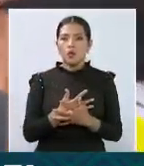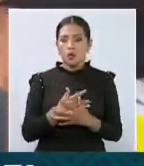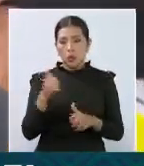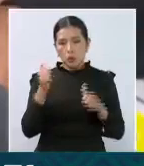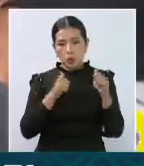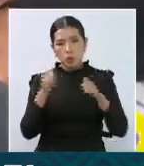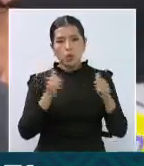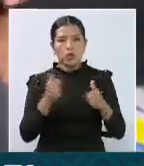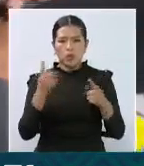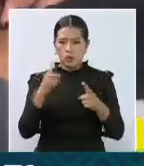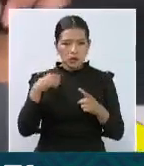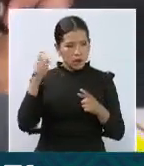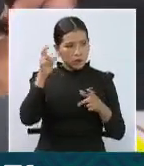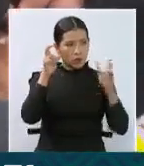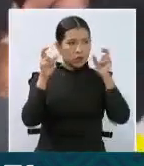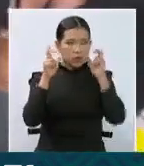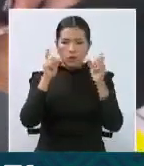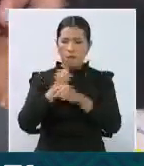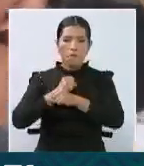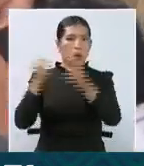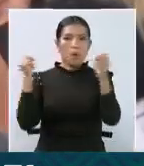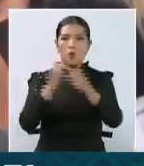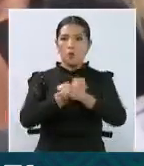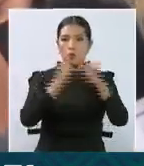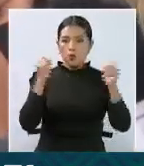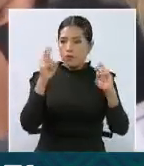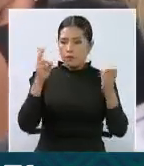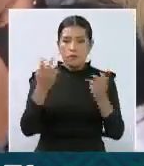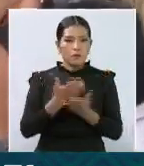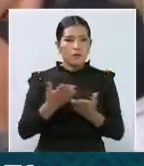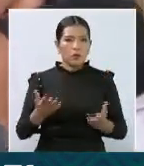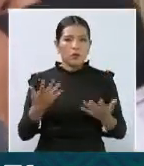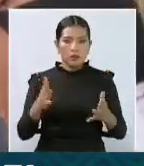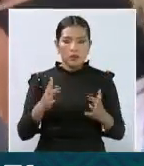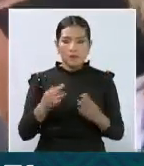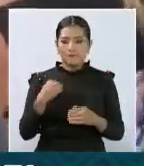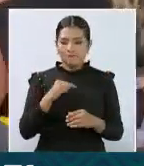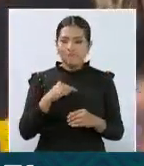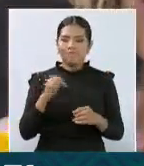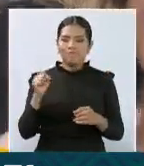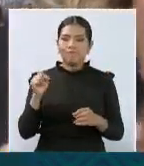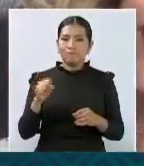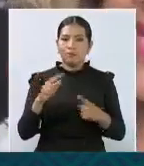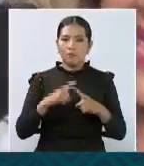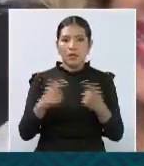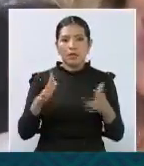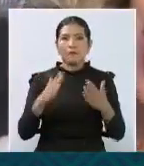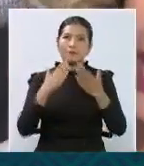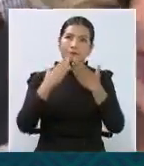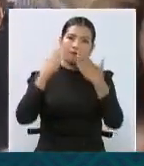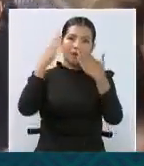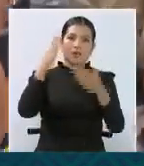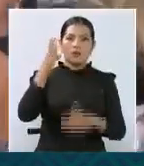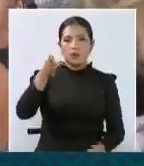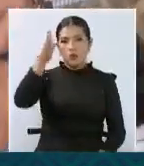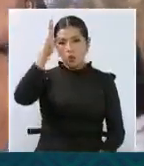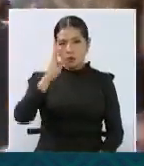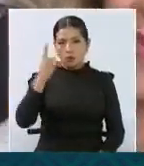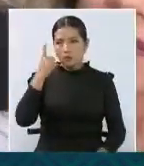estaban explotando, ¿no?, los antimisiles, ¿no? Pero hay que darle gracias a Dios por